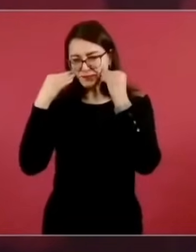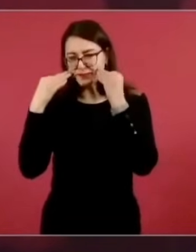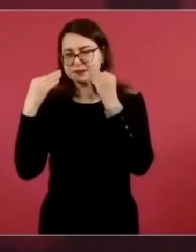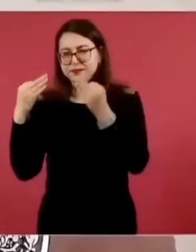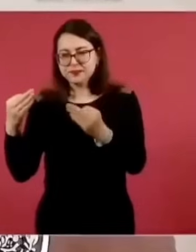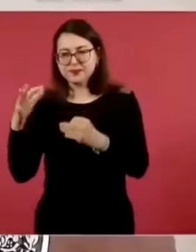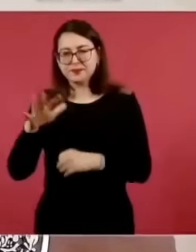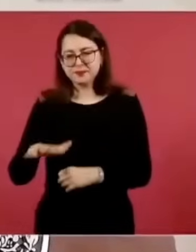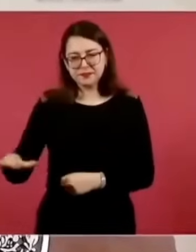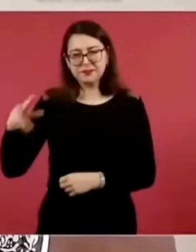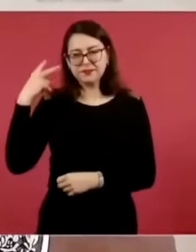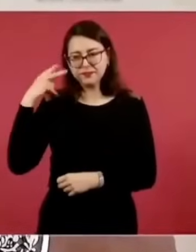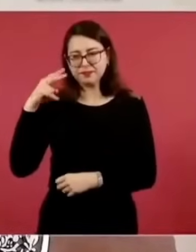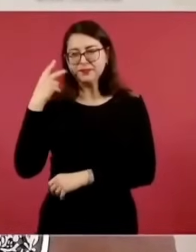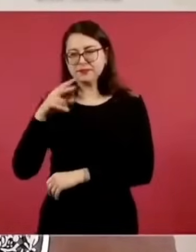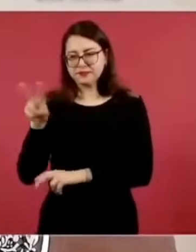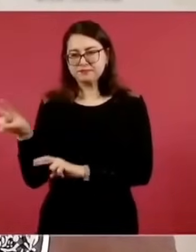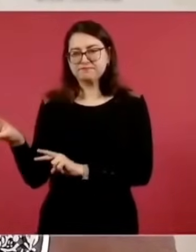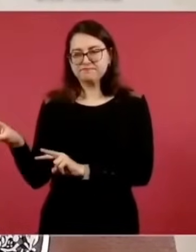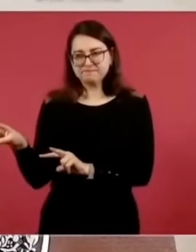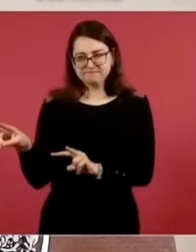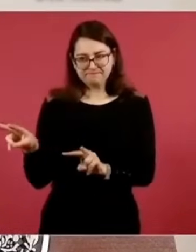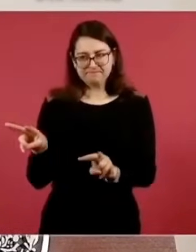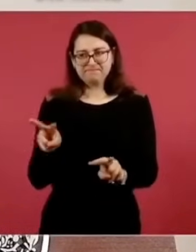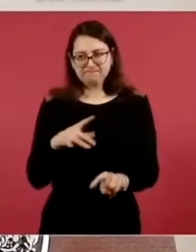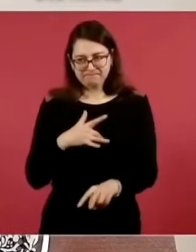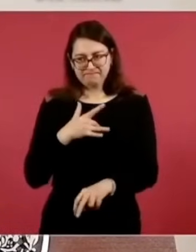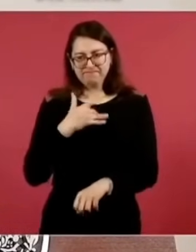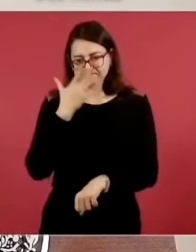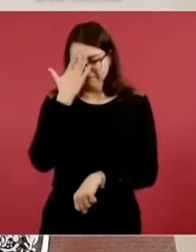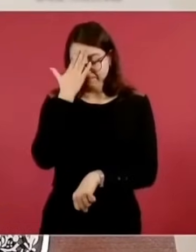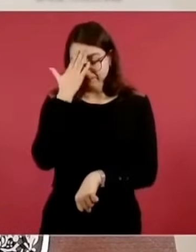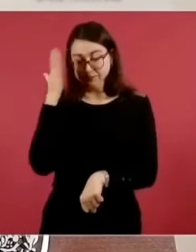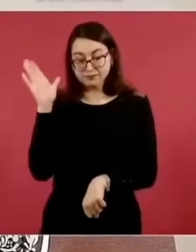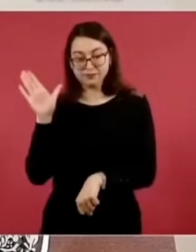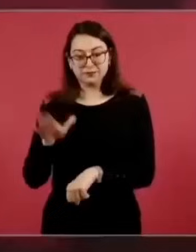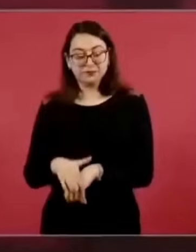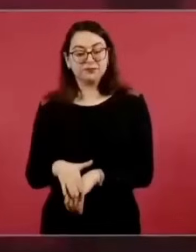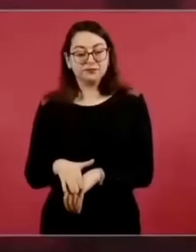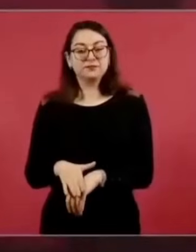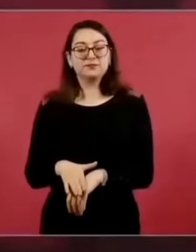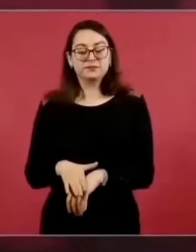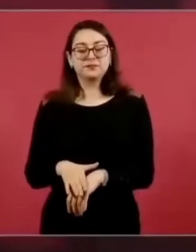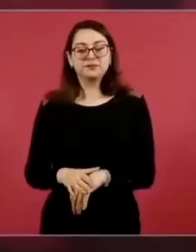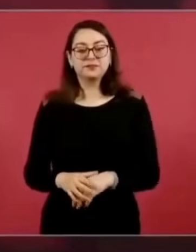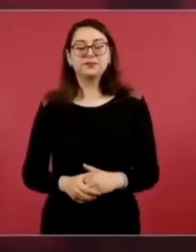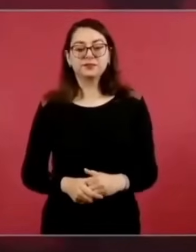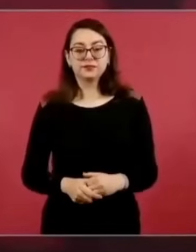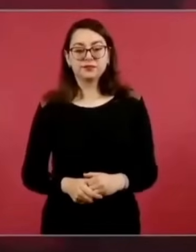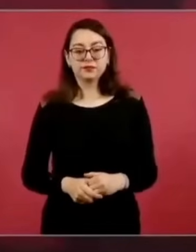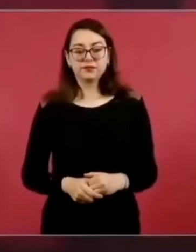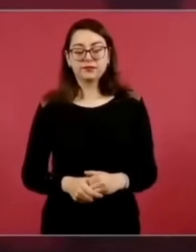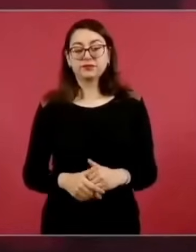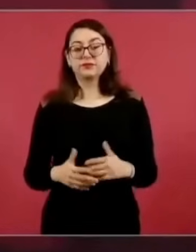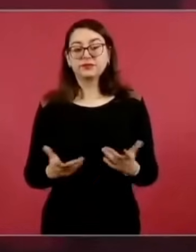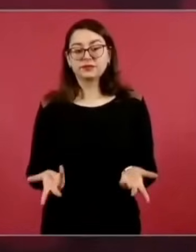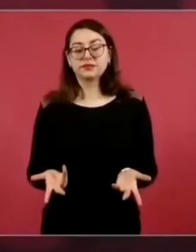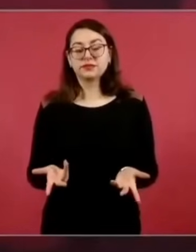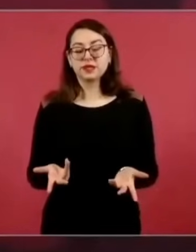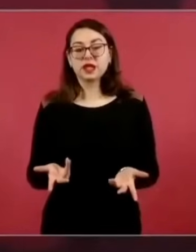Veracruz, y el general Heriberto Jara era gobernador de Veracruz. Pensaban igual.